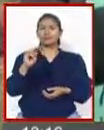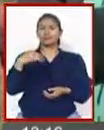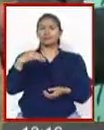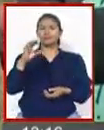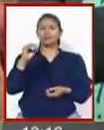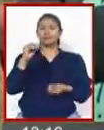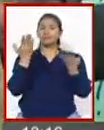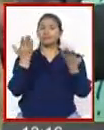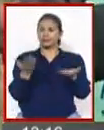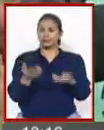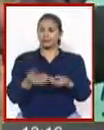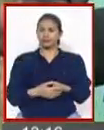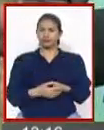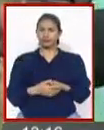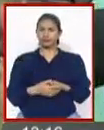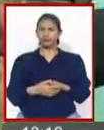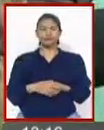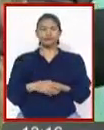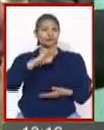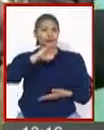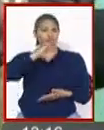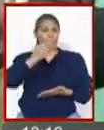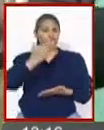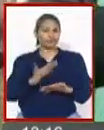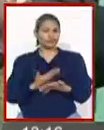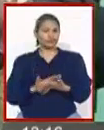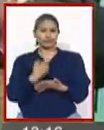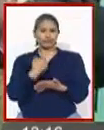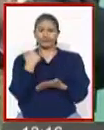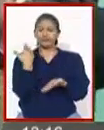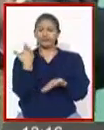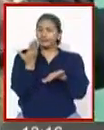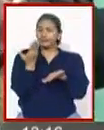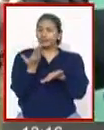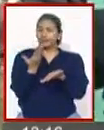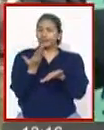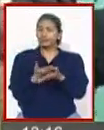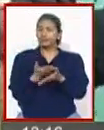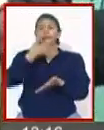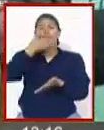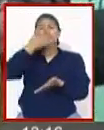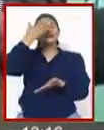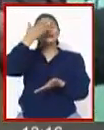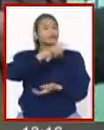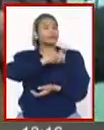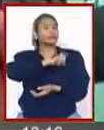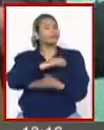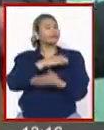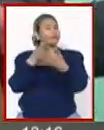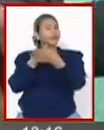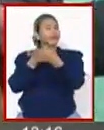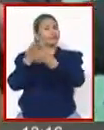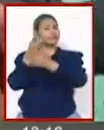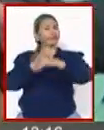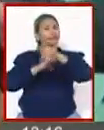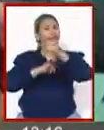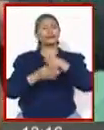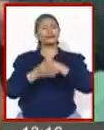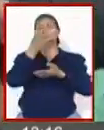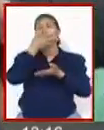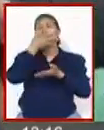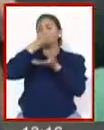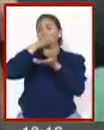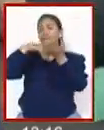allá. Y mire, mi hijita, ahorita apenas me llega porque han gasificado, los policías nos han gasificado el humo y